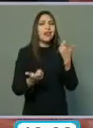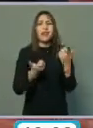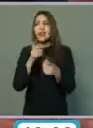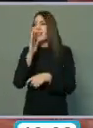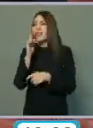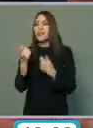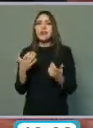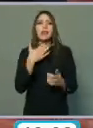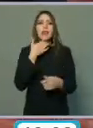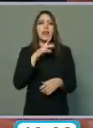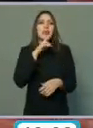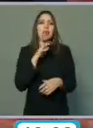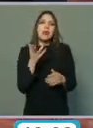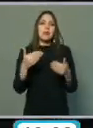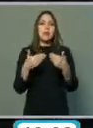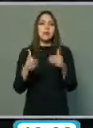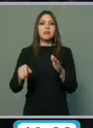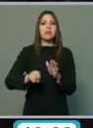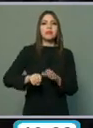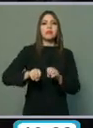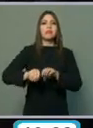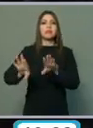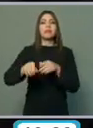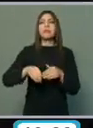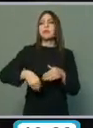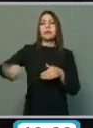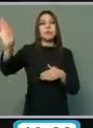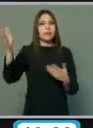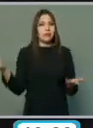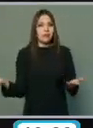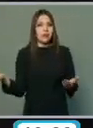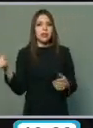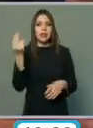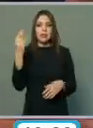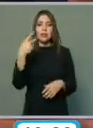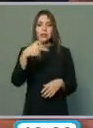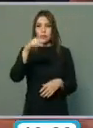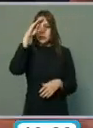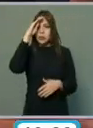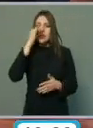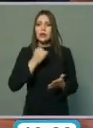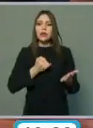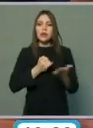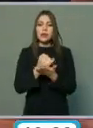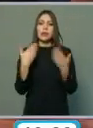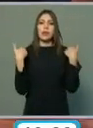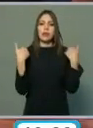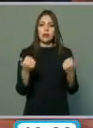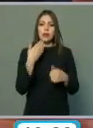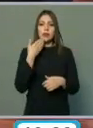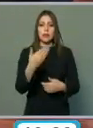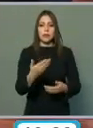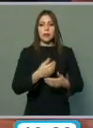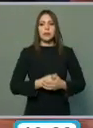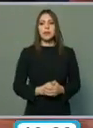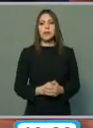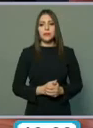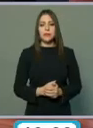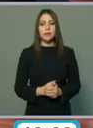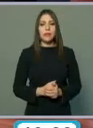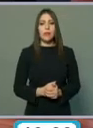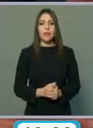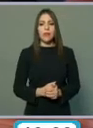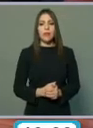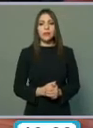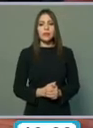van, ¿no? Claro, Entonces son decisiones que tienen que estar tomadas Exacto. a conciencia. Es que Ven, Martín guapo. quiere ir con Santa. Le va a